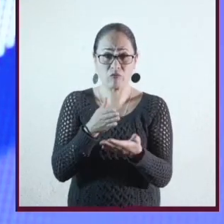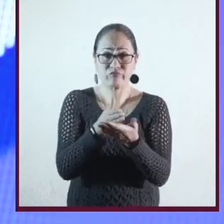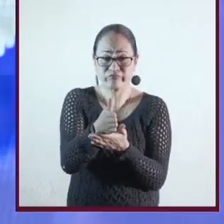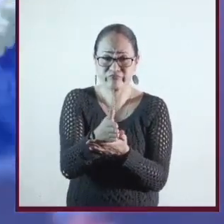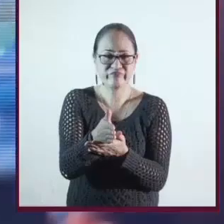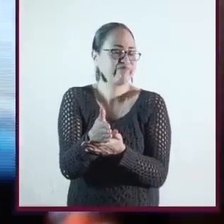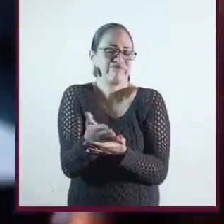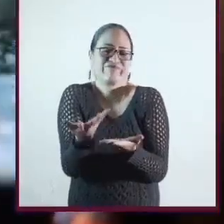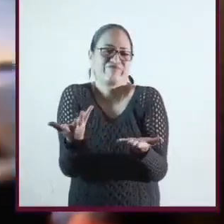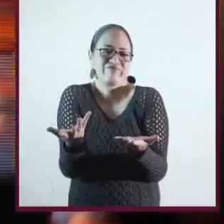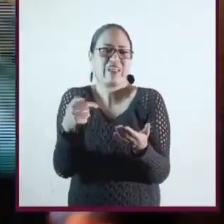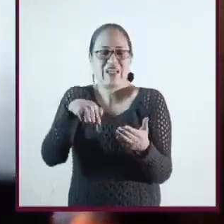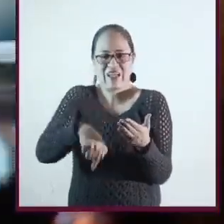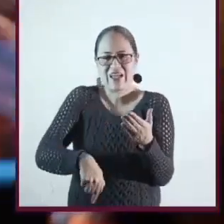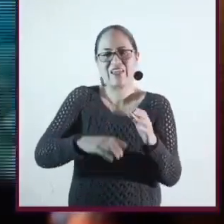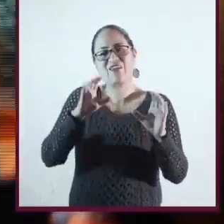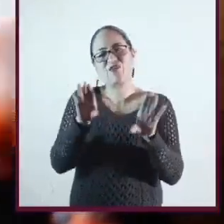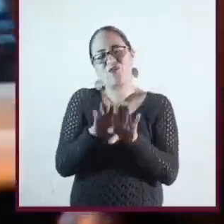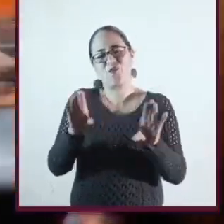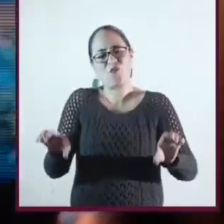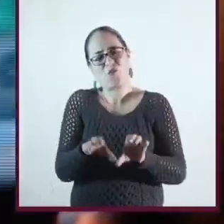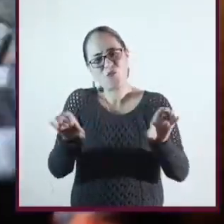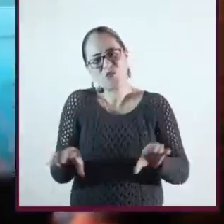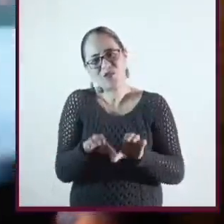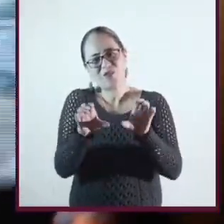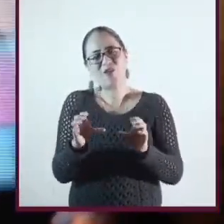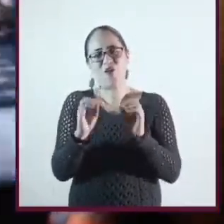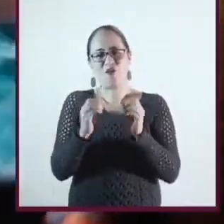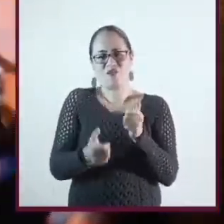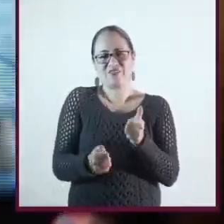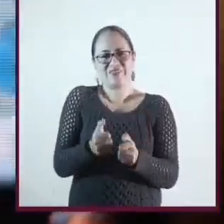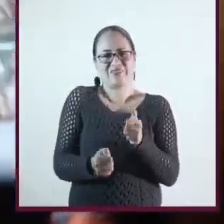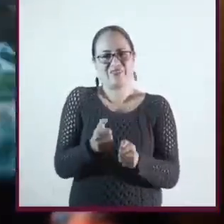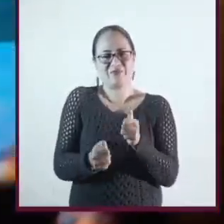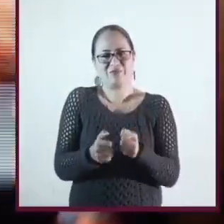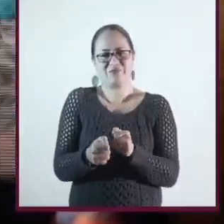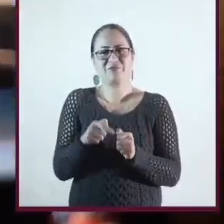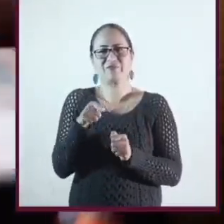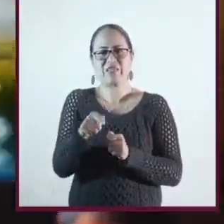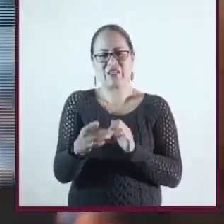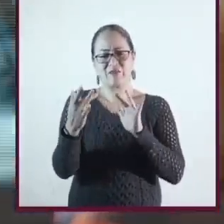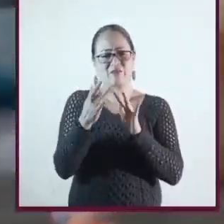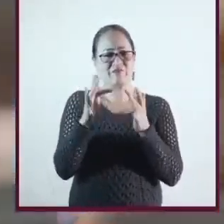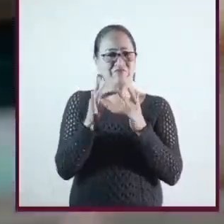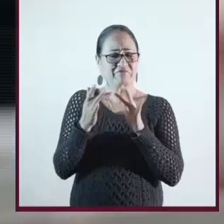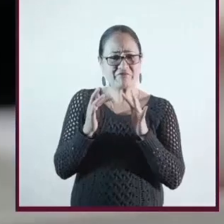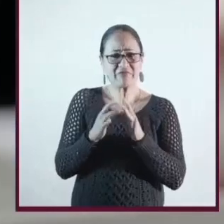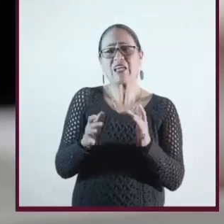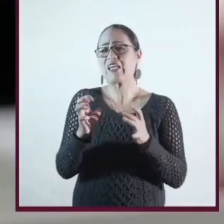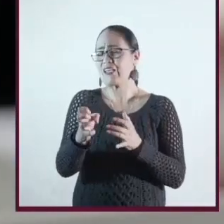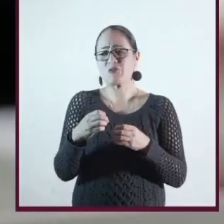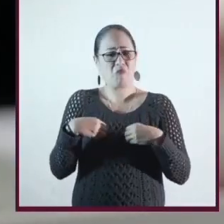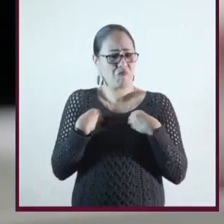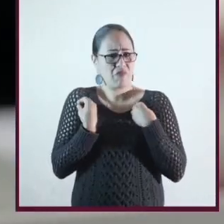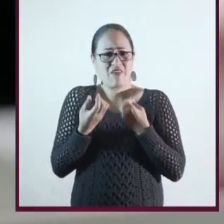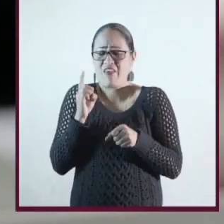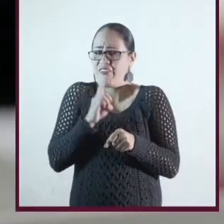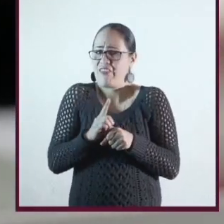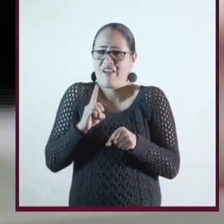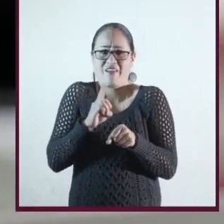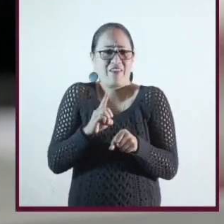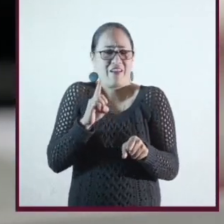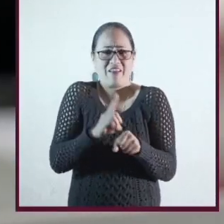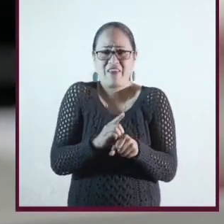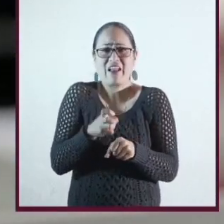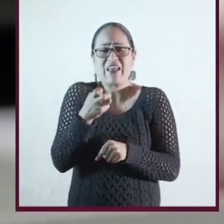de nuestras computadoras y celulares. Esta red de comunicación ya es parte de nuestra vida diaria y es un servicio más